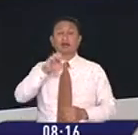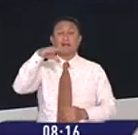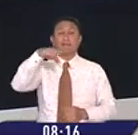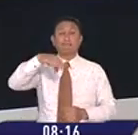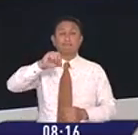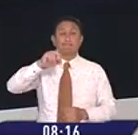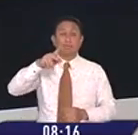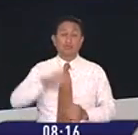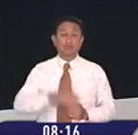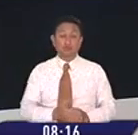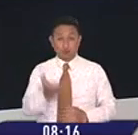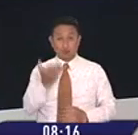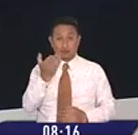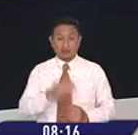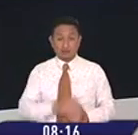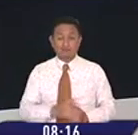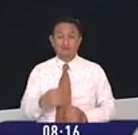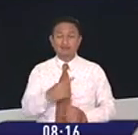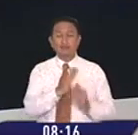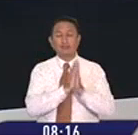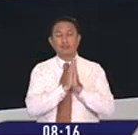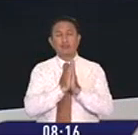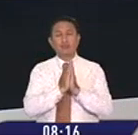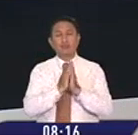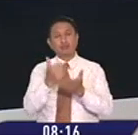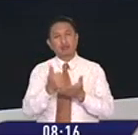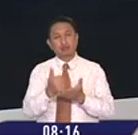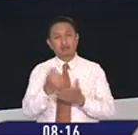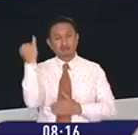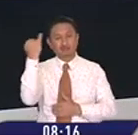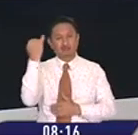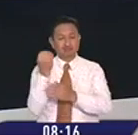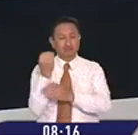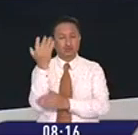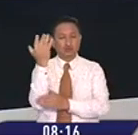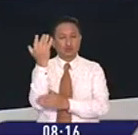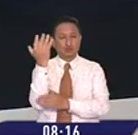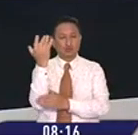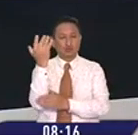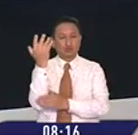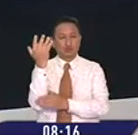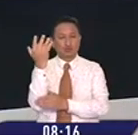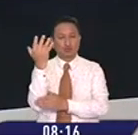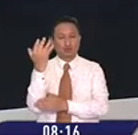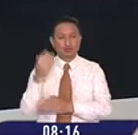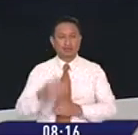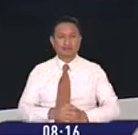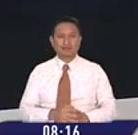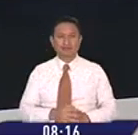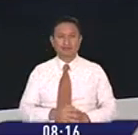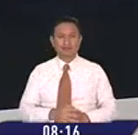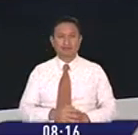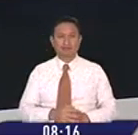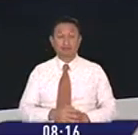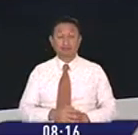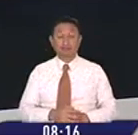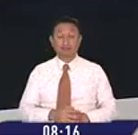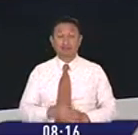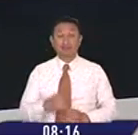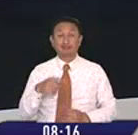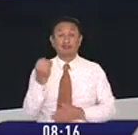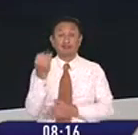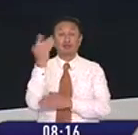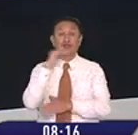públicas. Pero ustedes, nuestra famosa velita verde, la velita de la esperanza, la velita en la cual todos